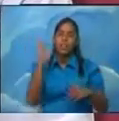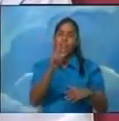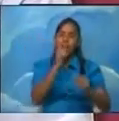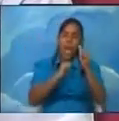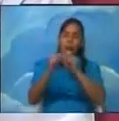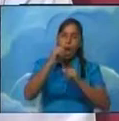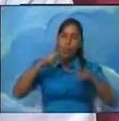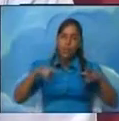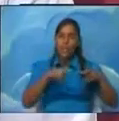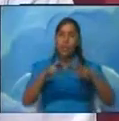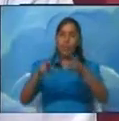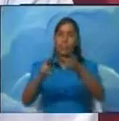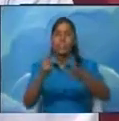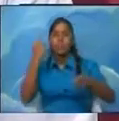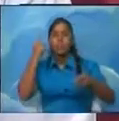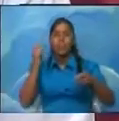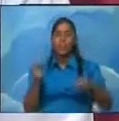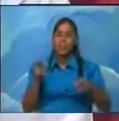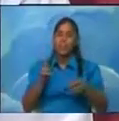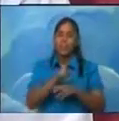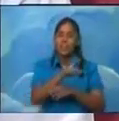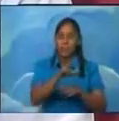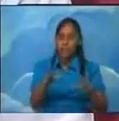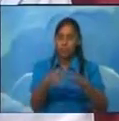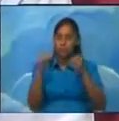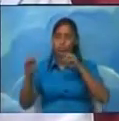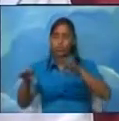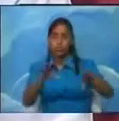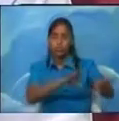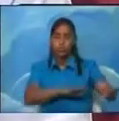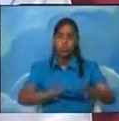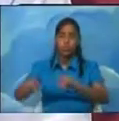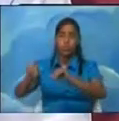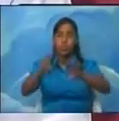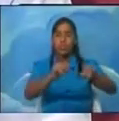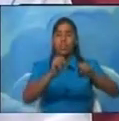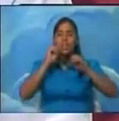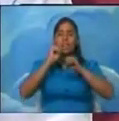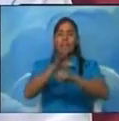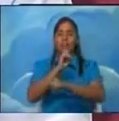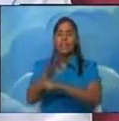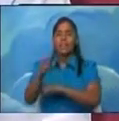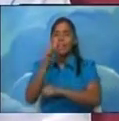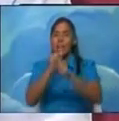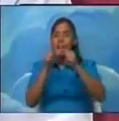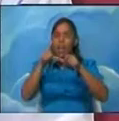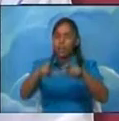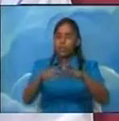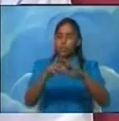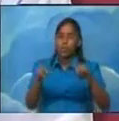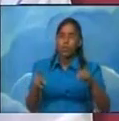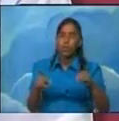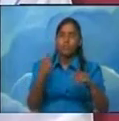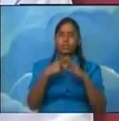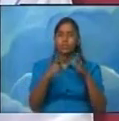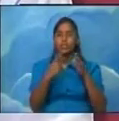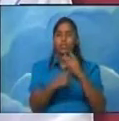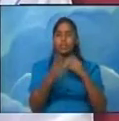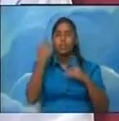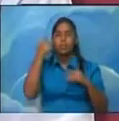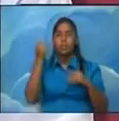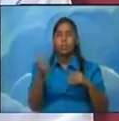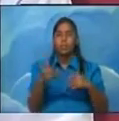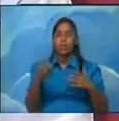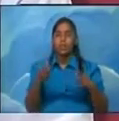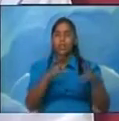de los ríos, para poder regar las tierras y regarle el abono y todas aquellas cosas para que